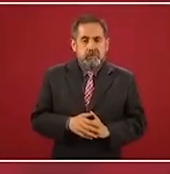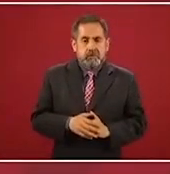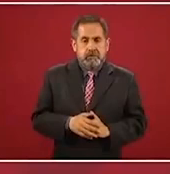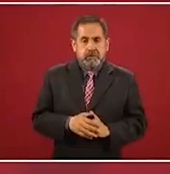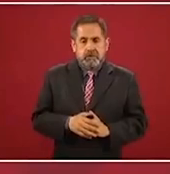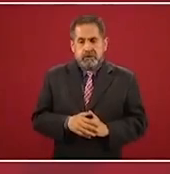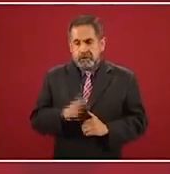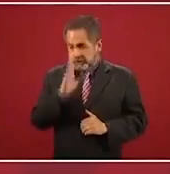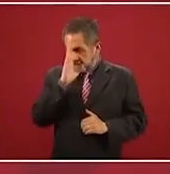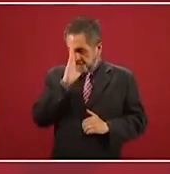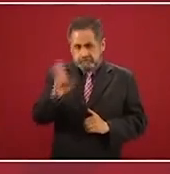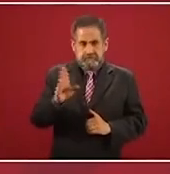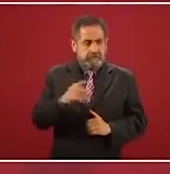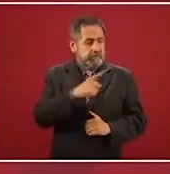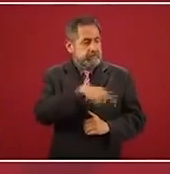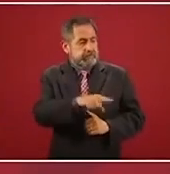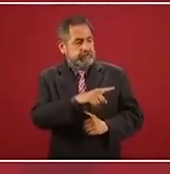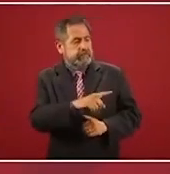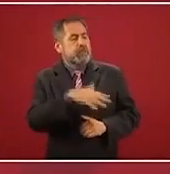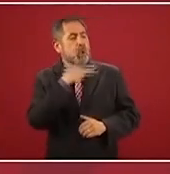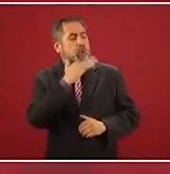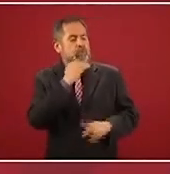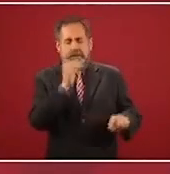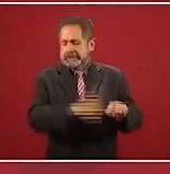a desterrar la corrupción,